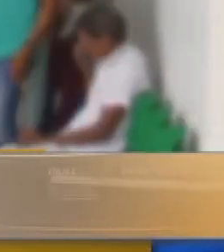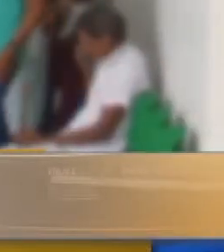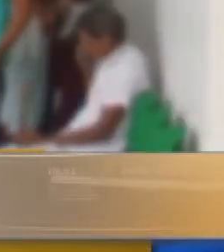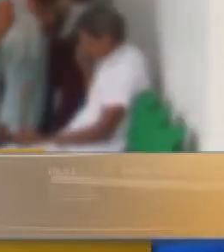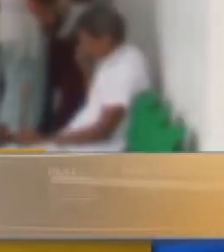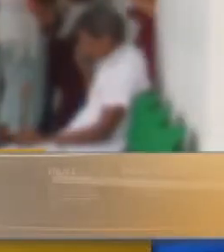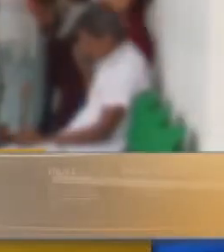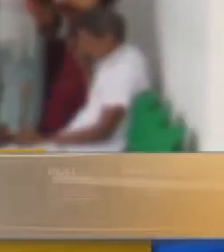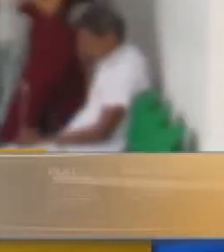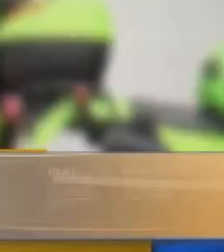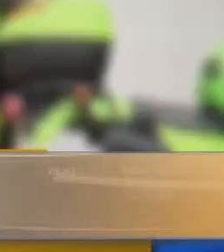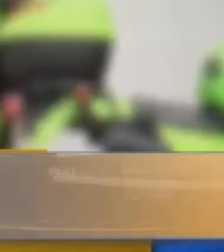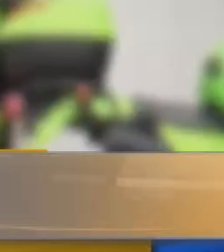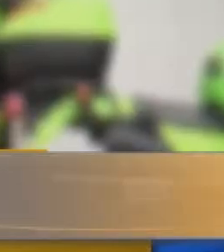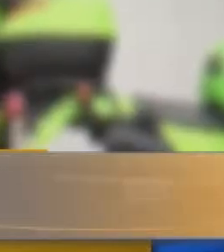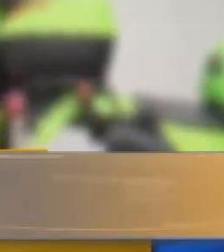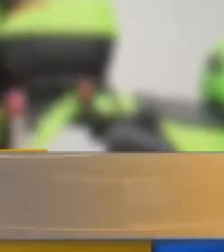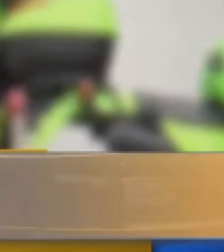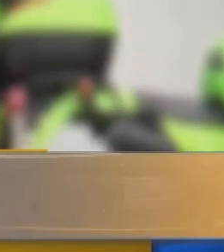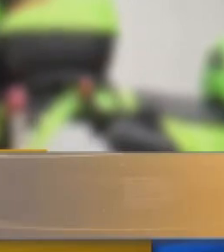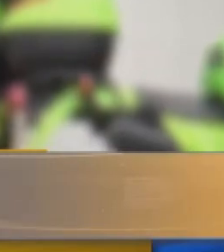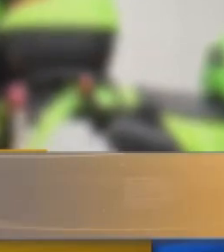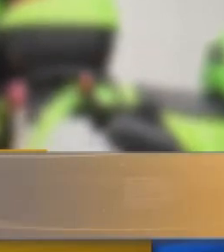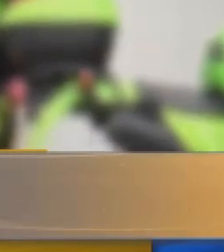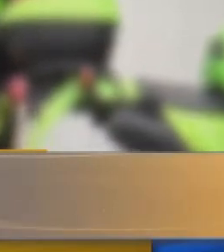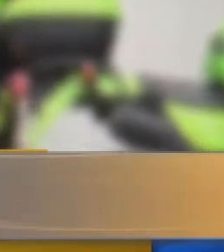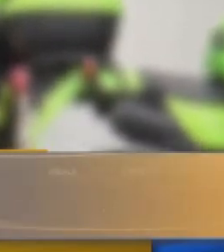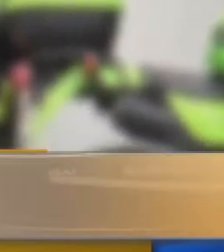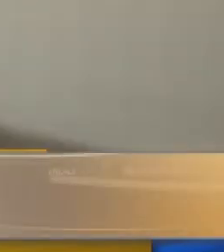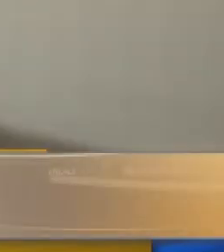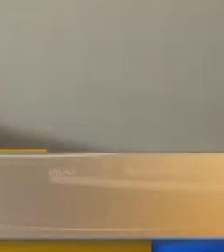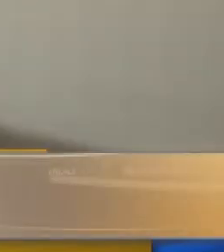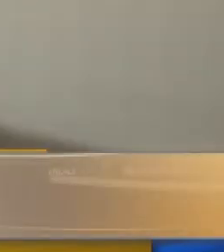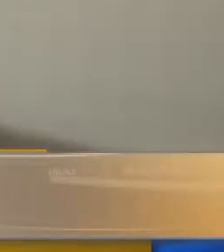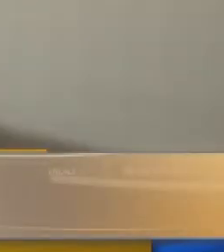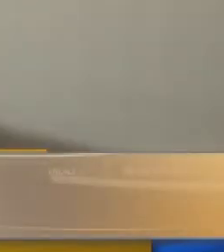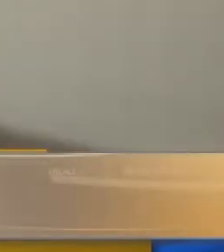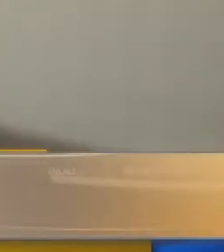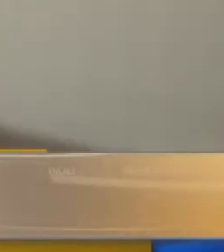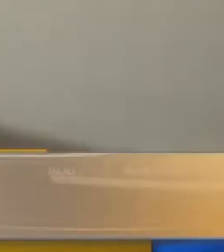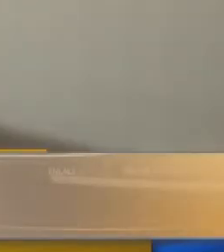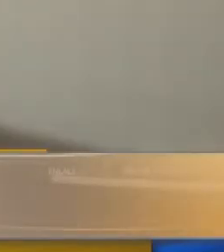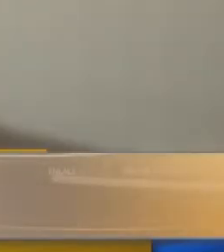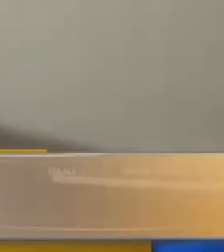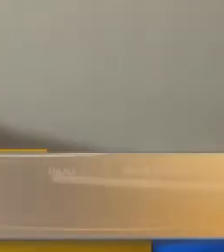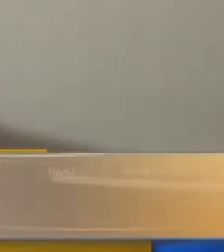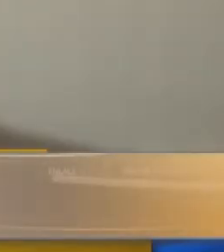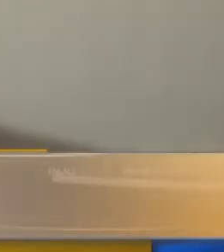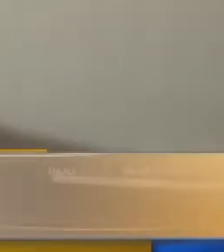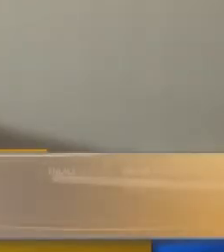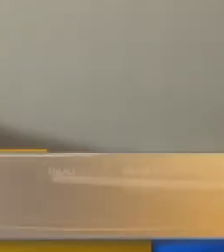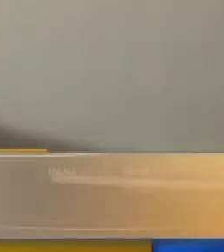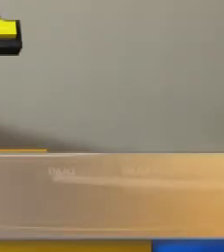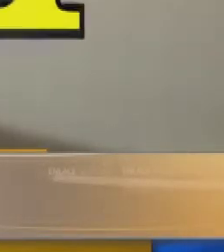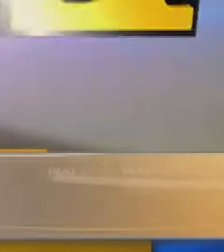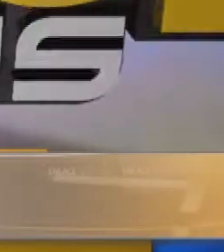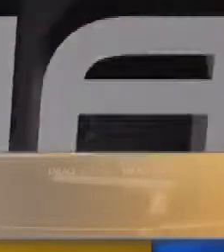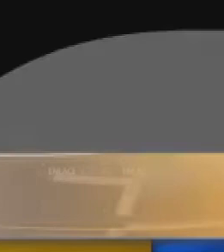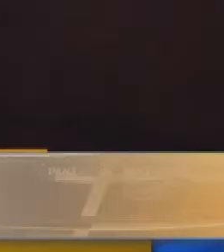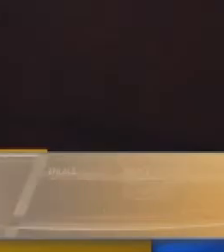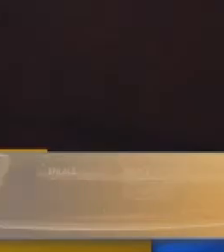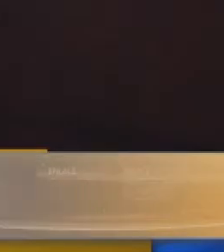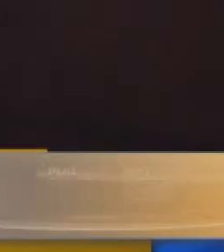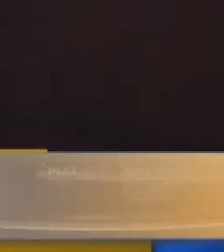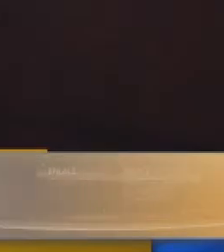De intentos de suicidio en el puerto petrolero, 4 personas, entre ellas una menor de 11 años de edad, atentaron contra su vida en las últimas